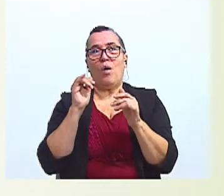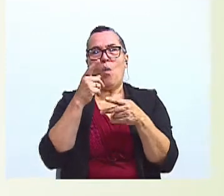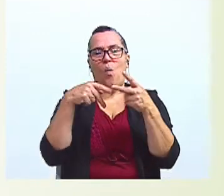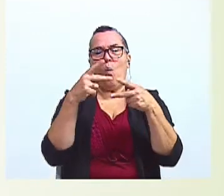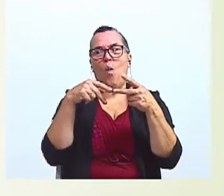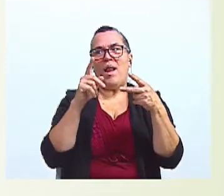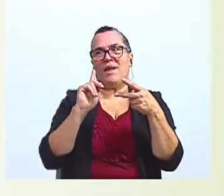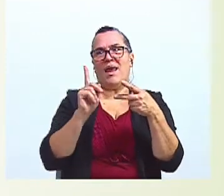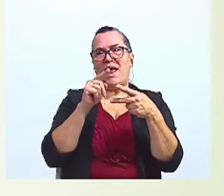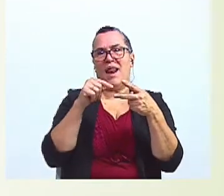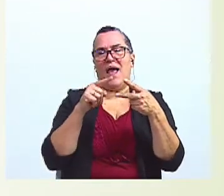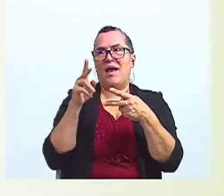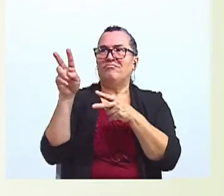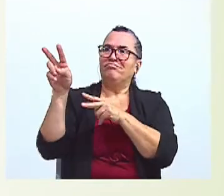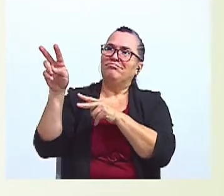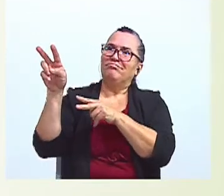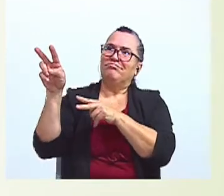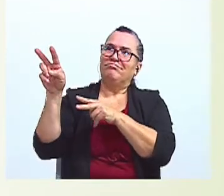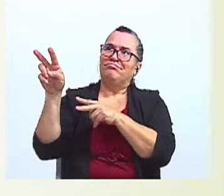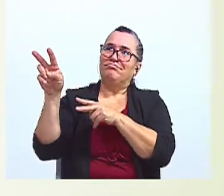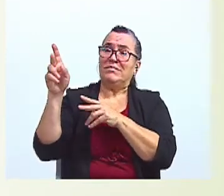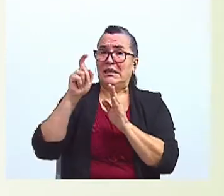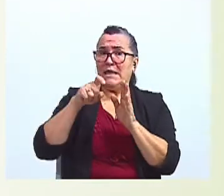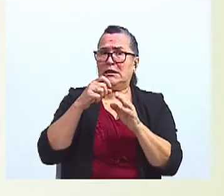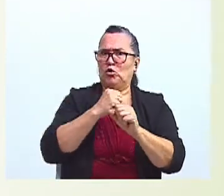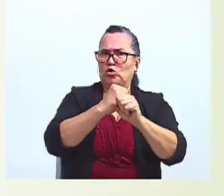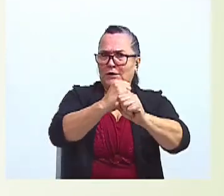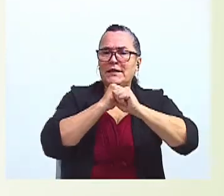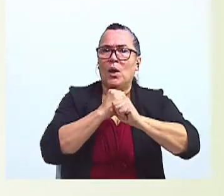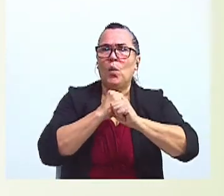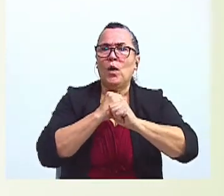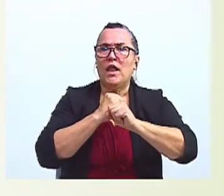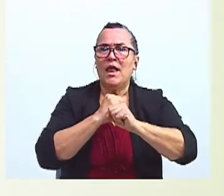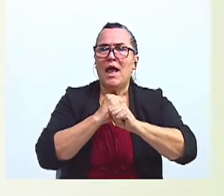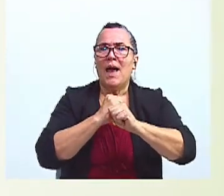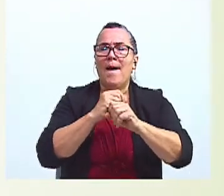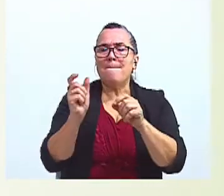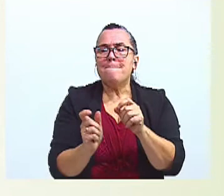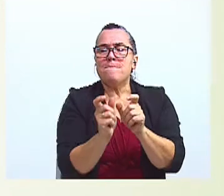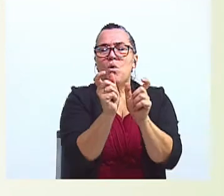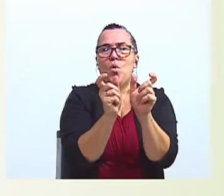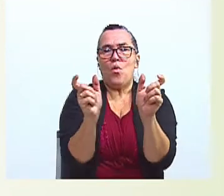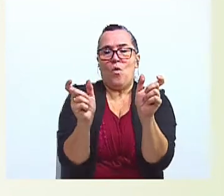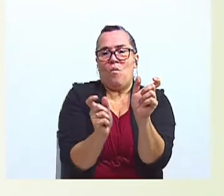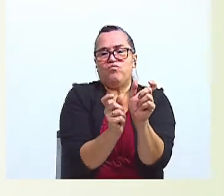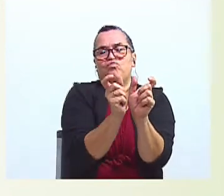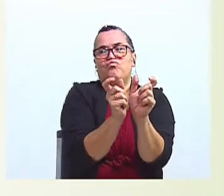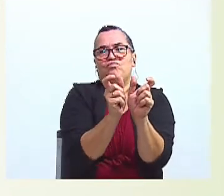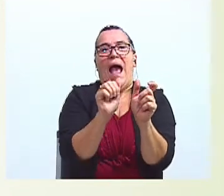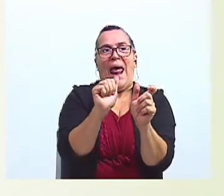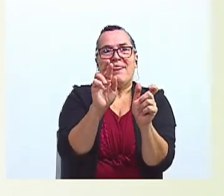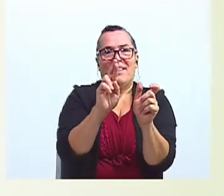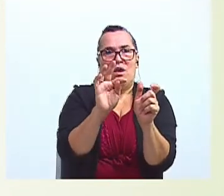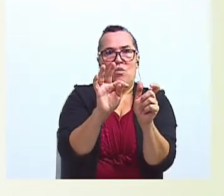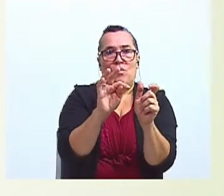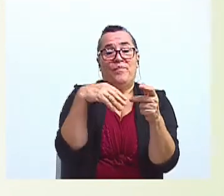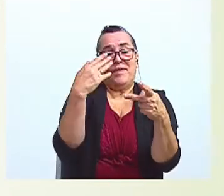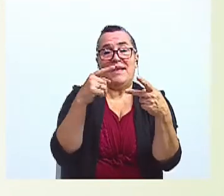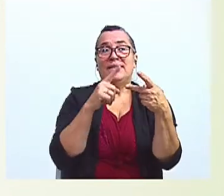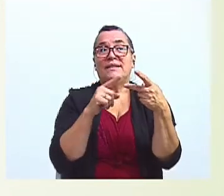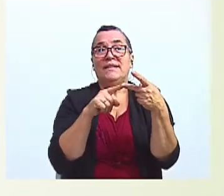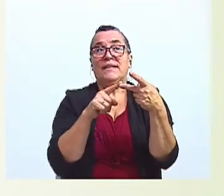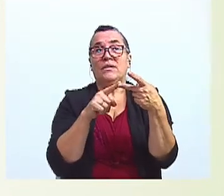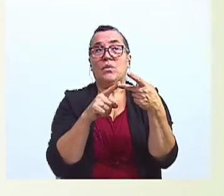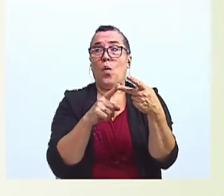de los dos. Si necesito tener esa seguridad, le pongo el artículo en el medio. Y el siguiente,